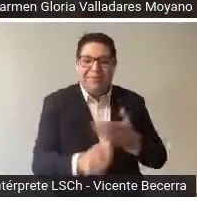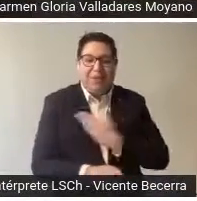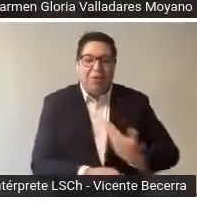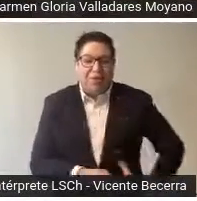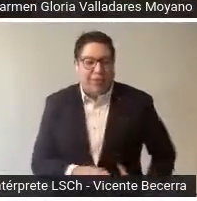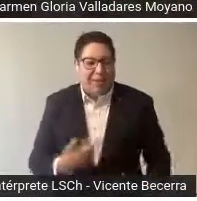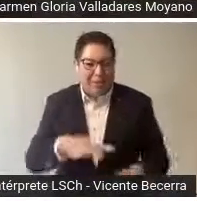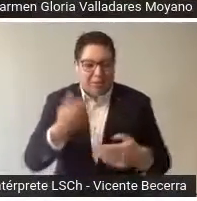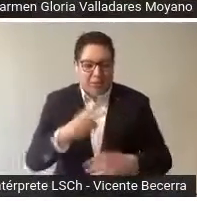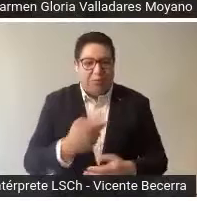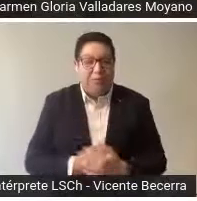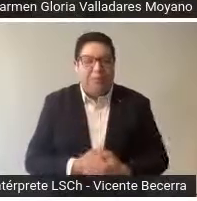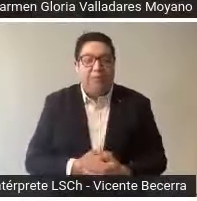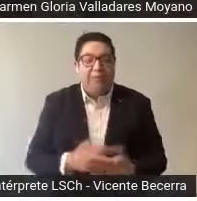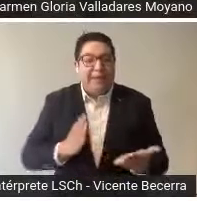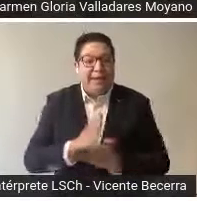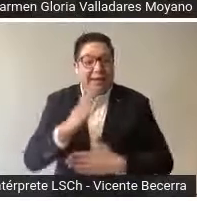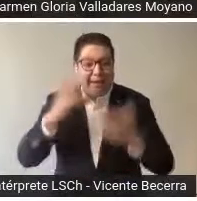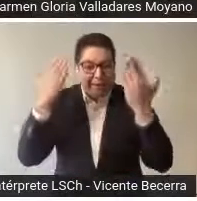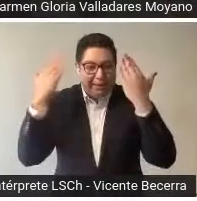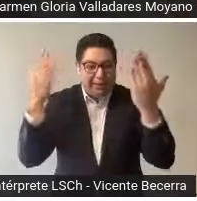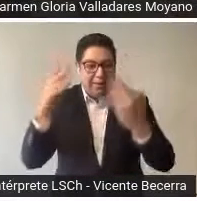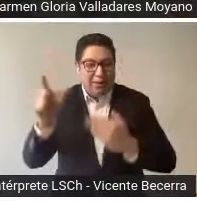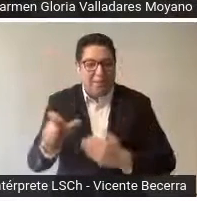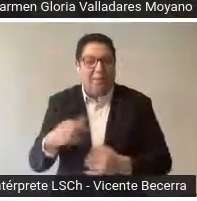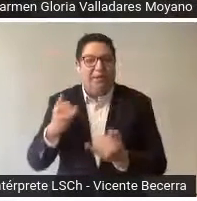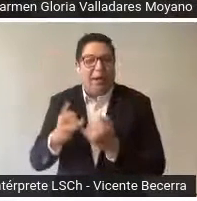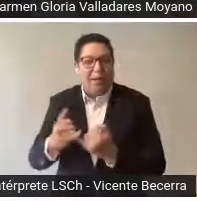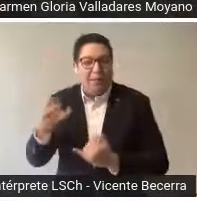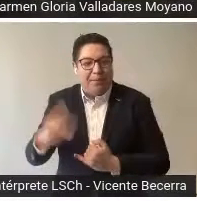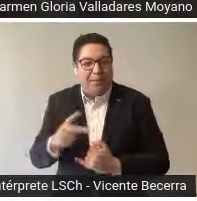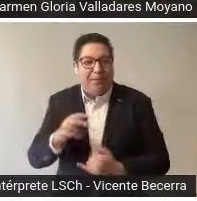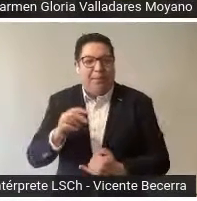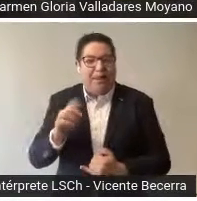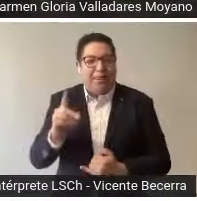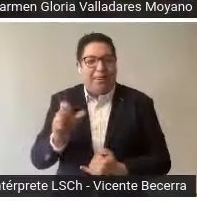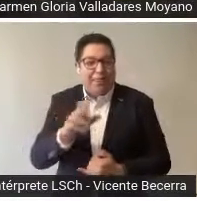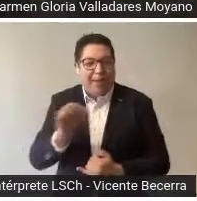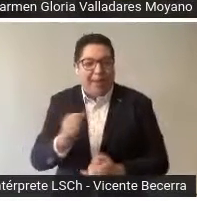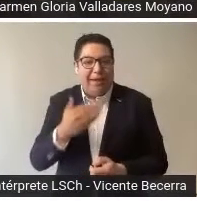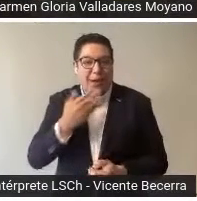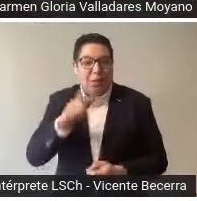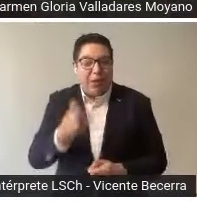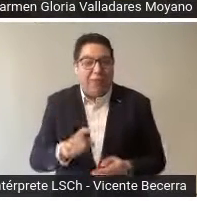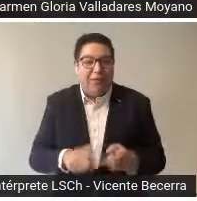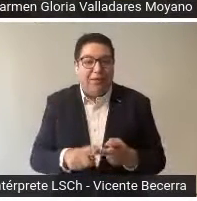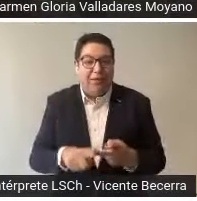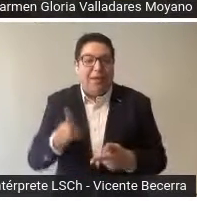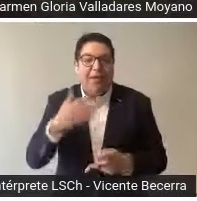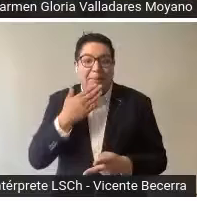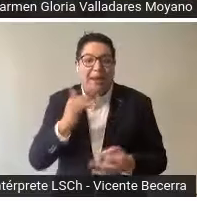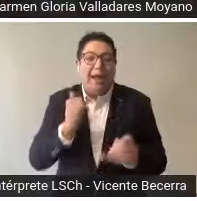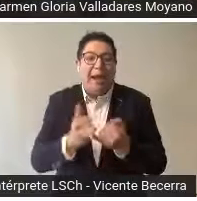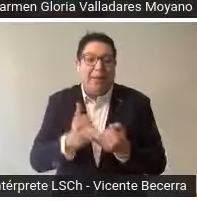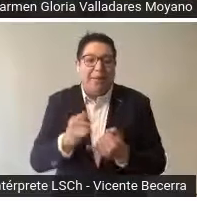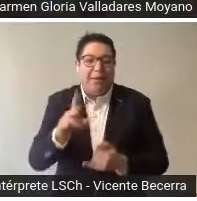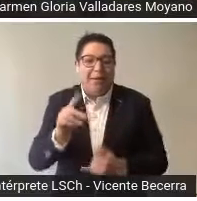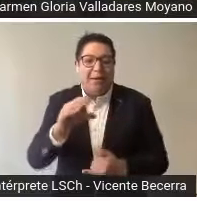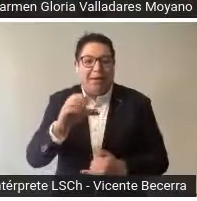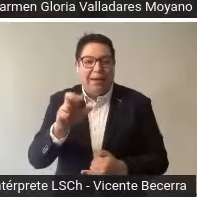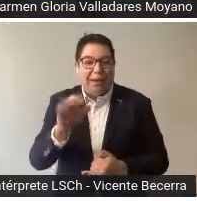por saludar a mi gran amiga Paula Daza y mi gran amiga también, Carmen